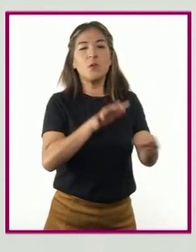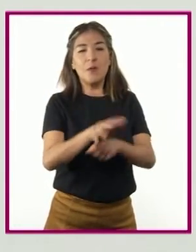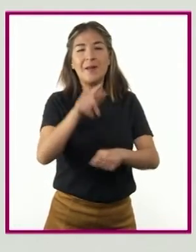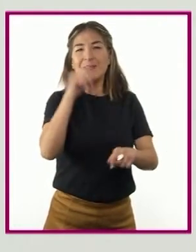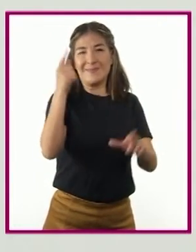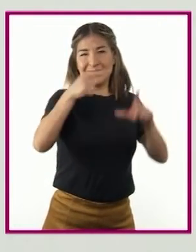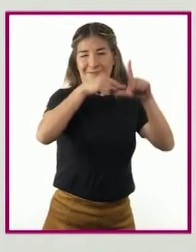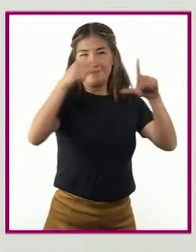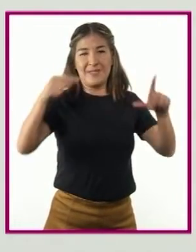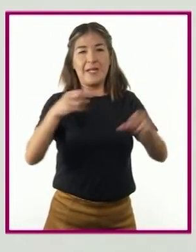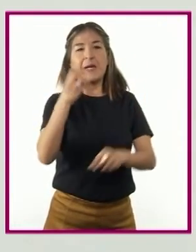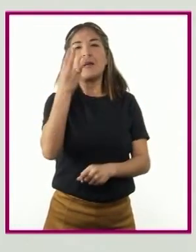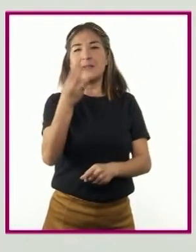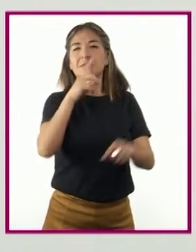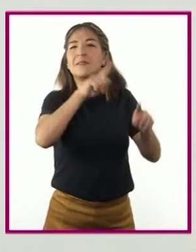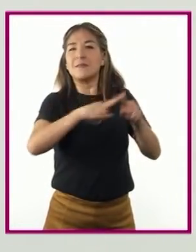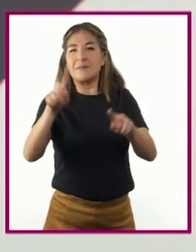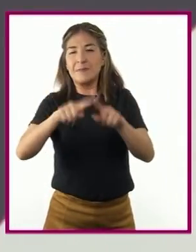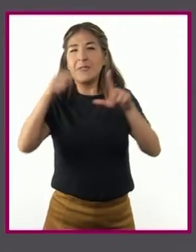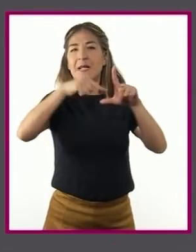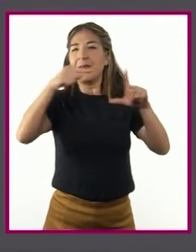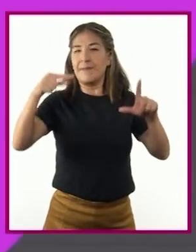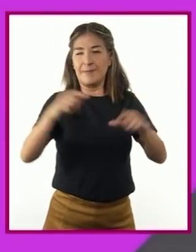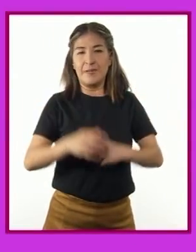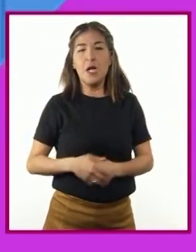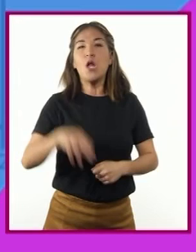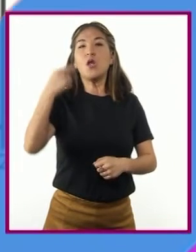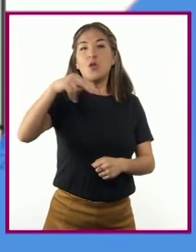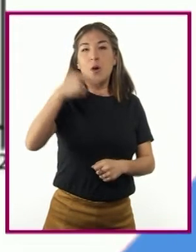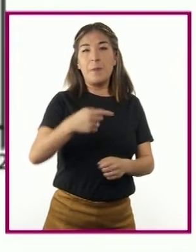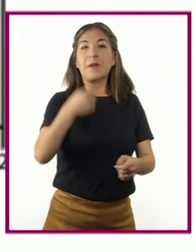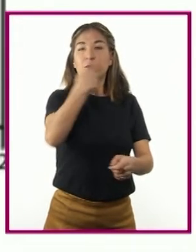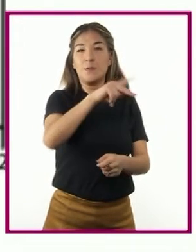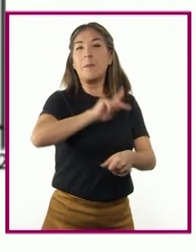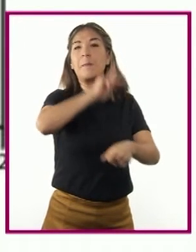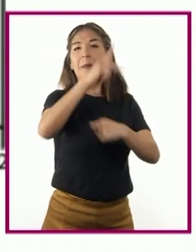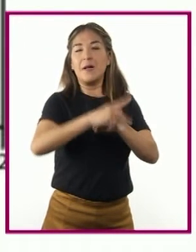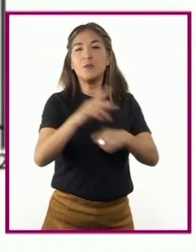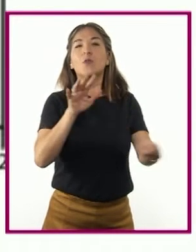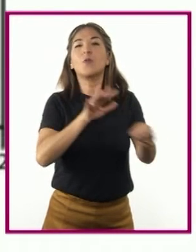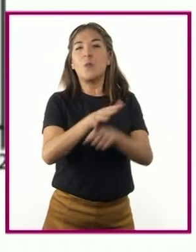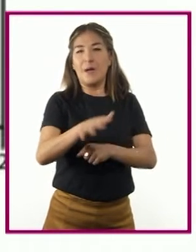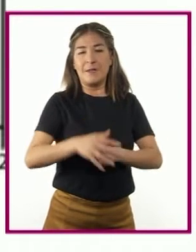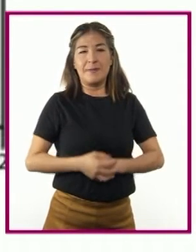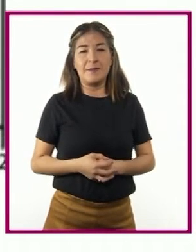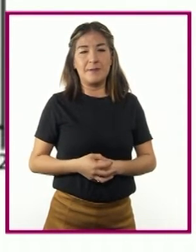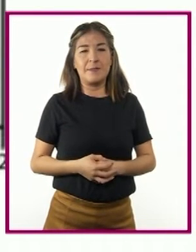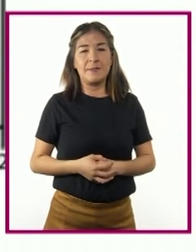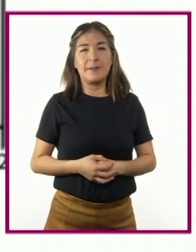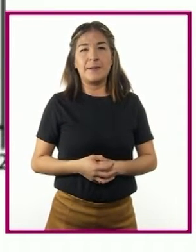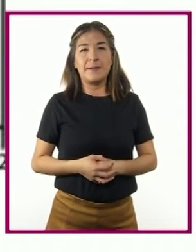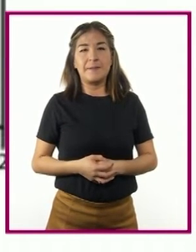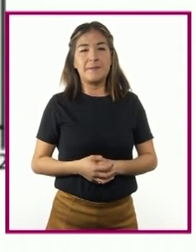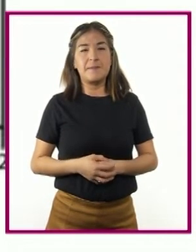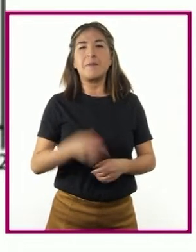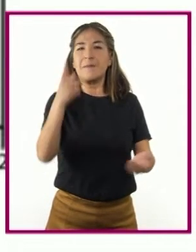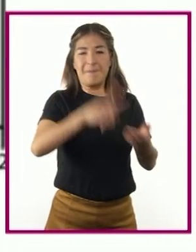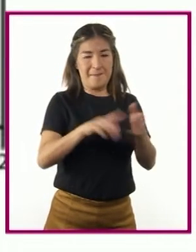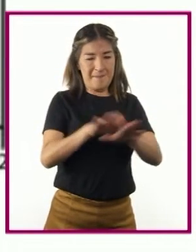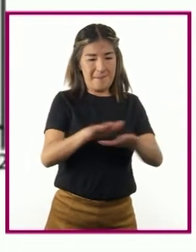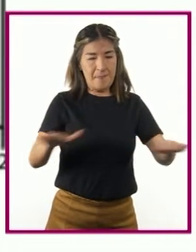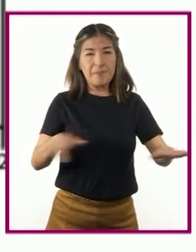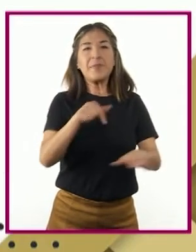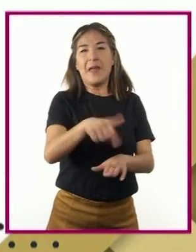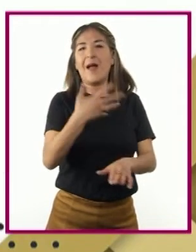el pizarrón 3 tipos de gráficas y el nombre del país al que pertenecen. Sobre el escritorio tendremos